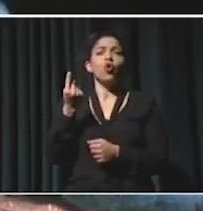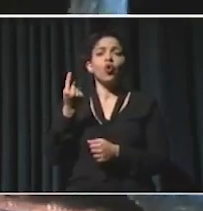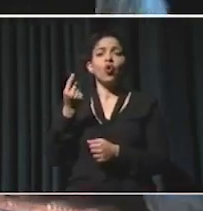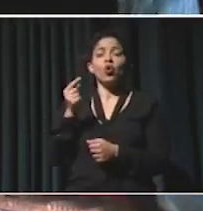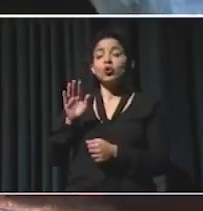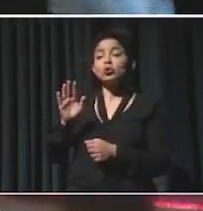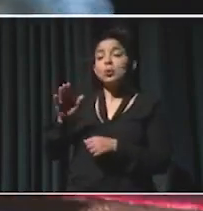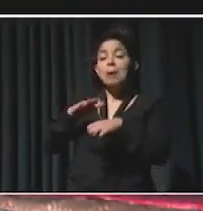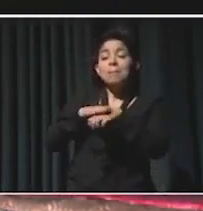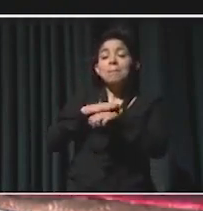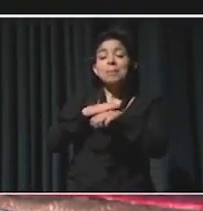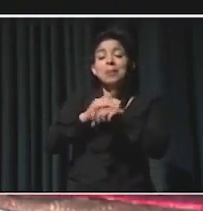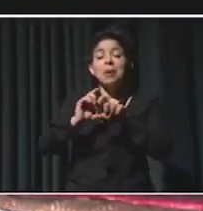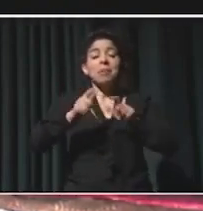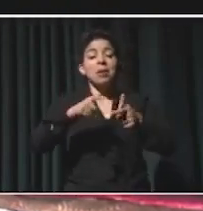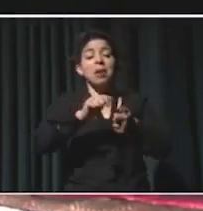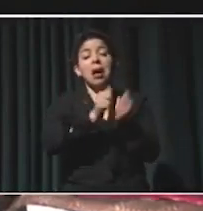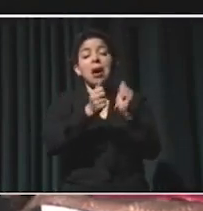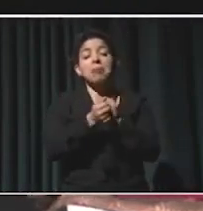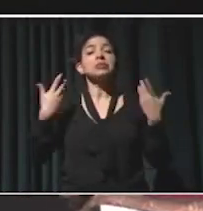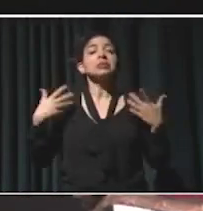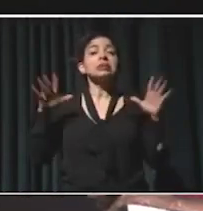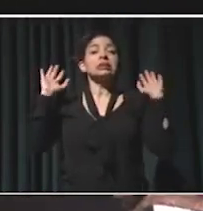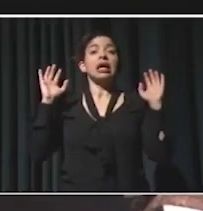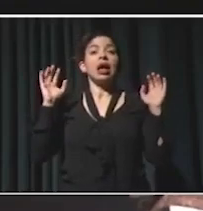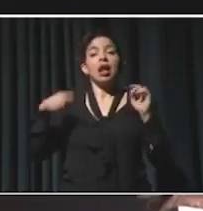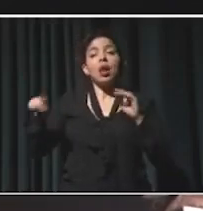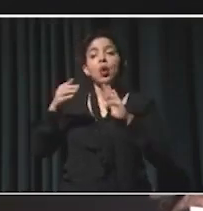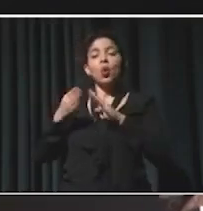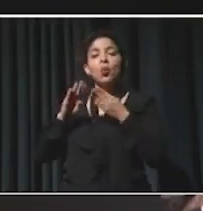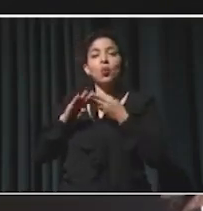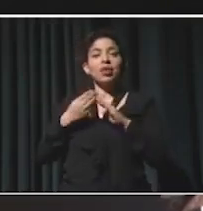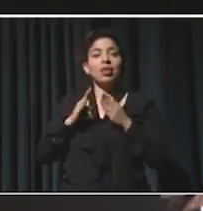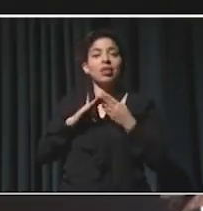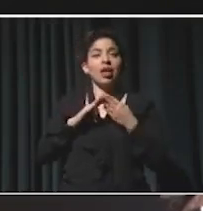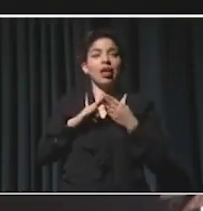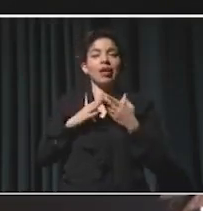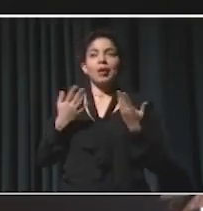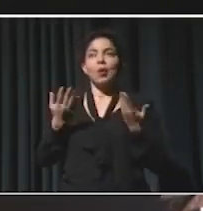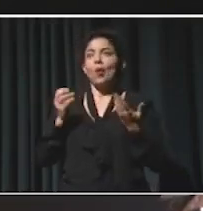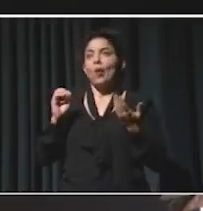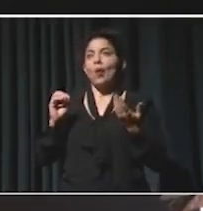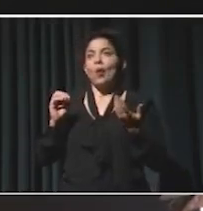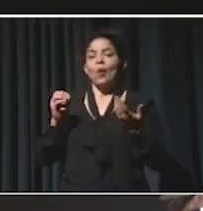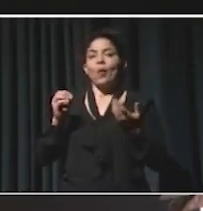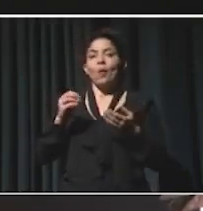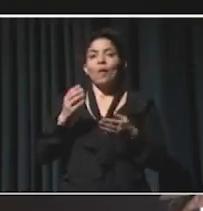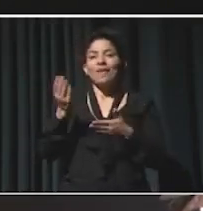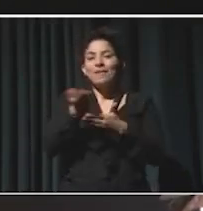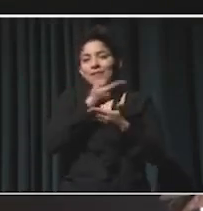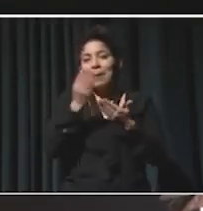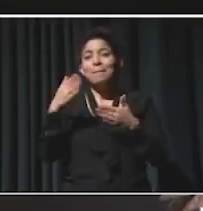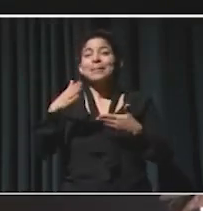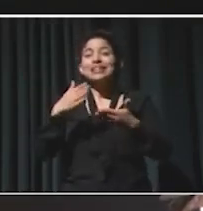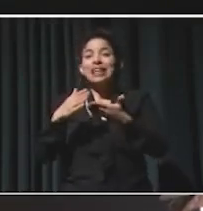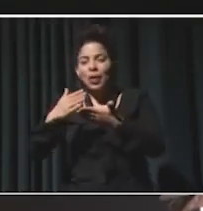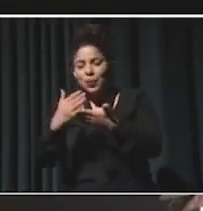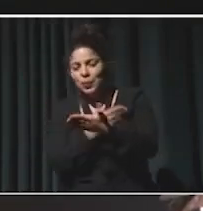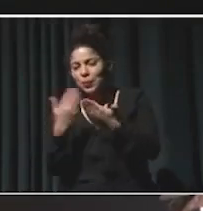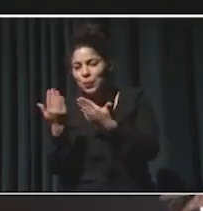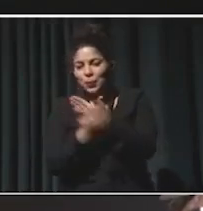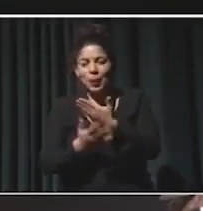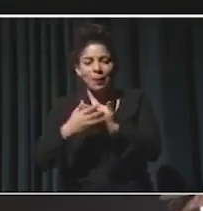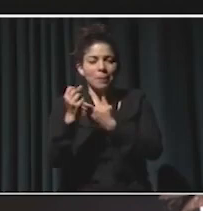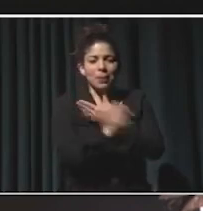esa piel que era desechada por las comunidades, por el fileteo, sino que es